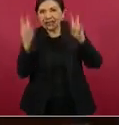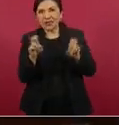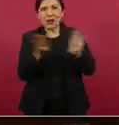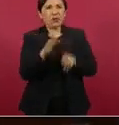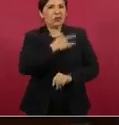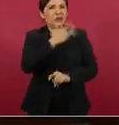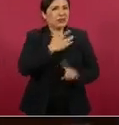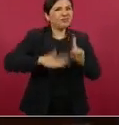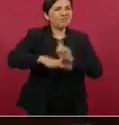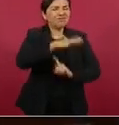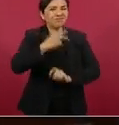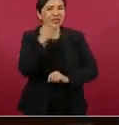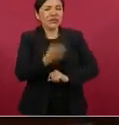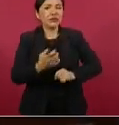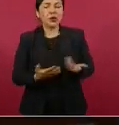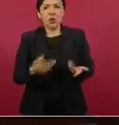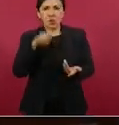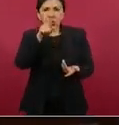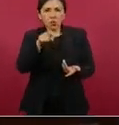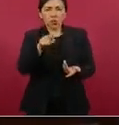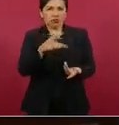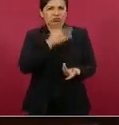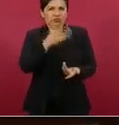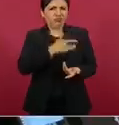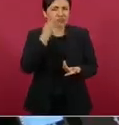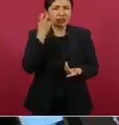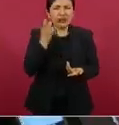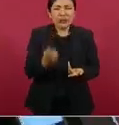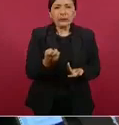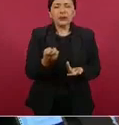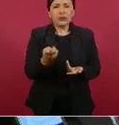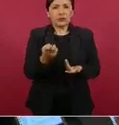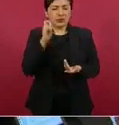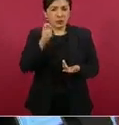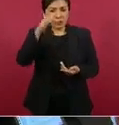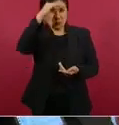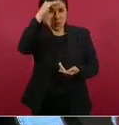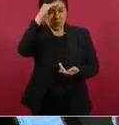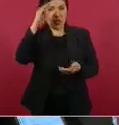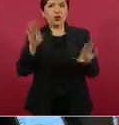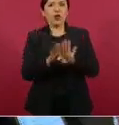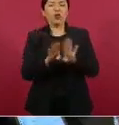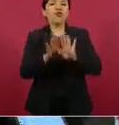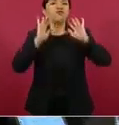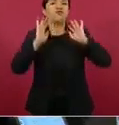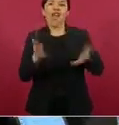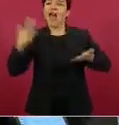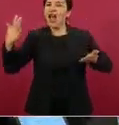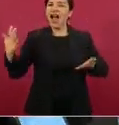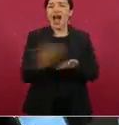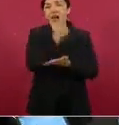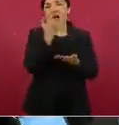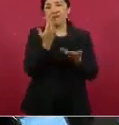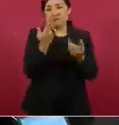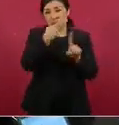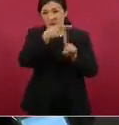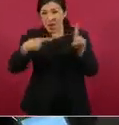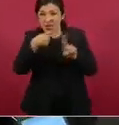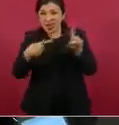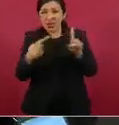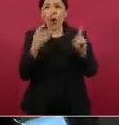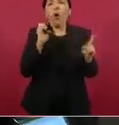escenario, si usted, para usted, esto sería considerado como un triunfo a medias y también cuáles